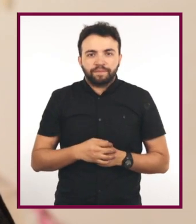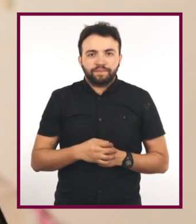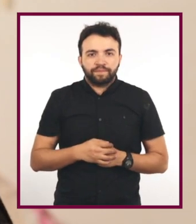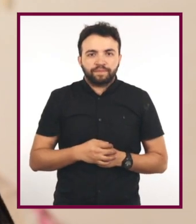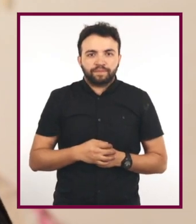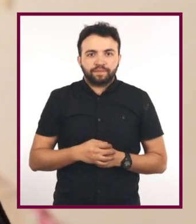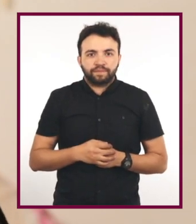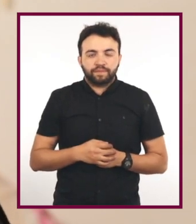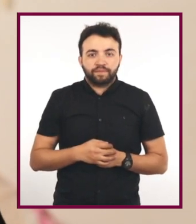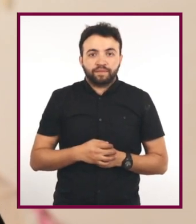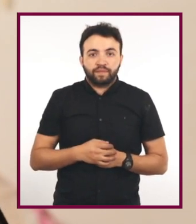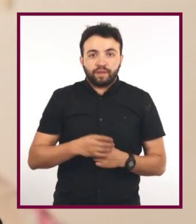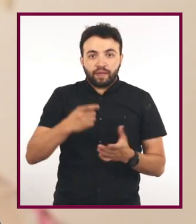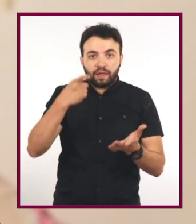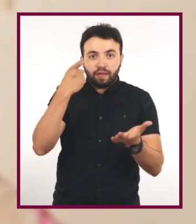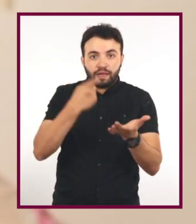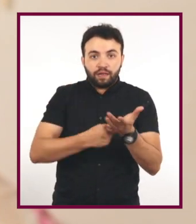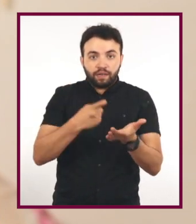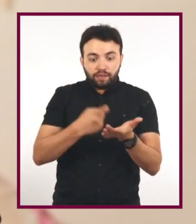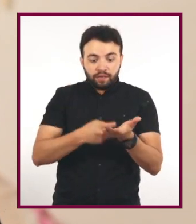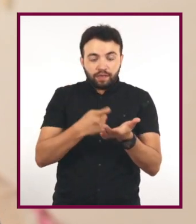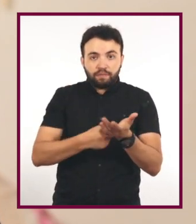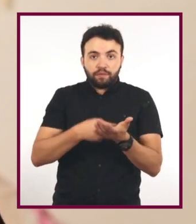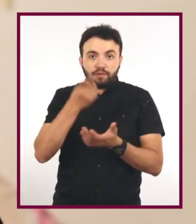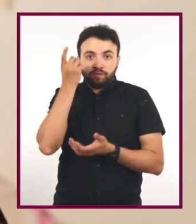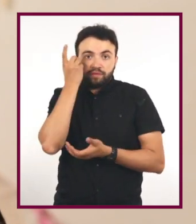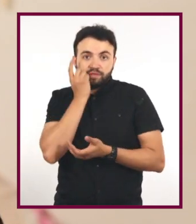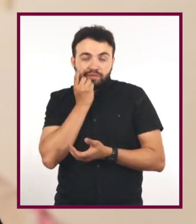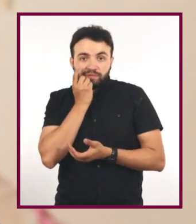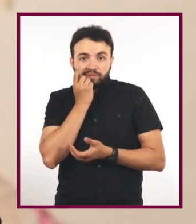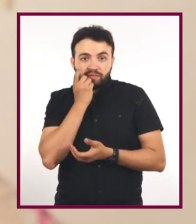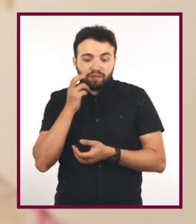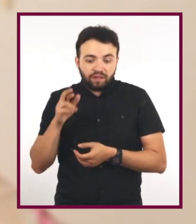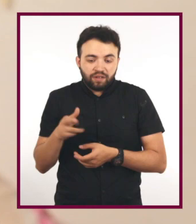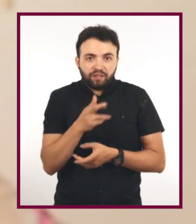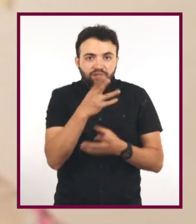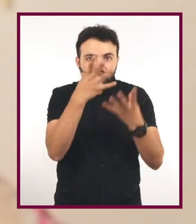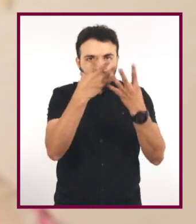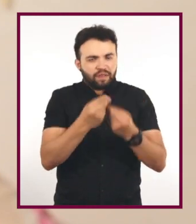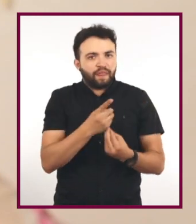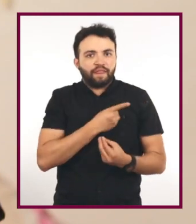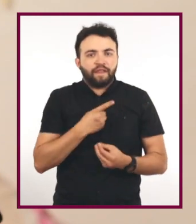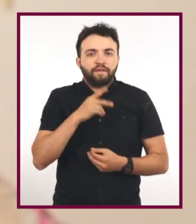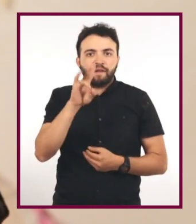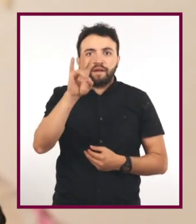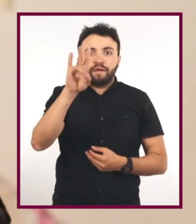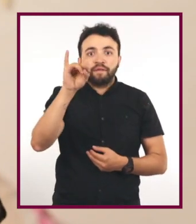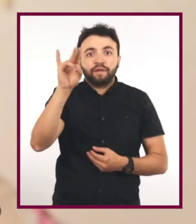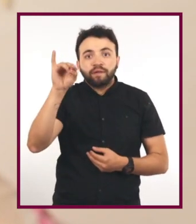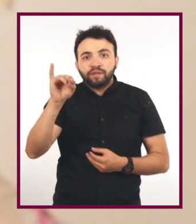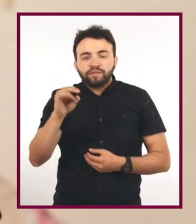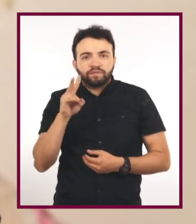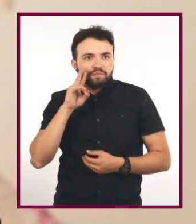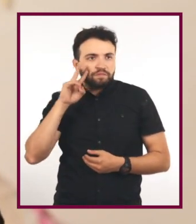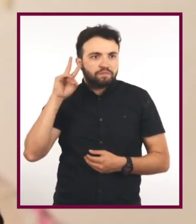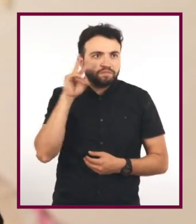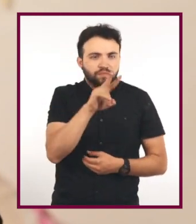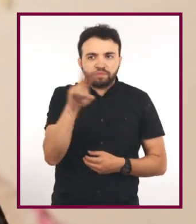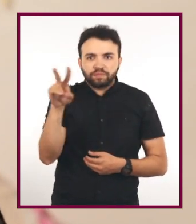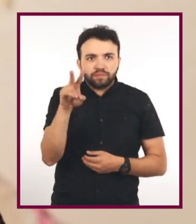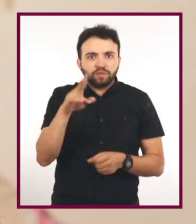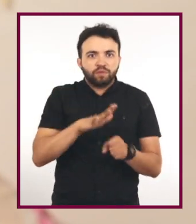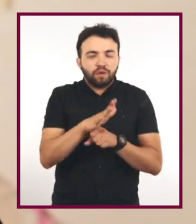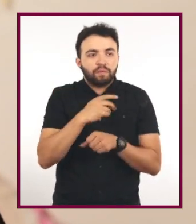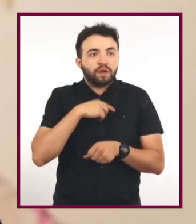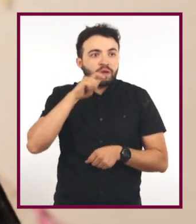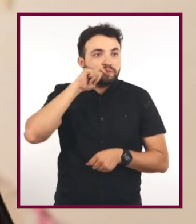Camarón que se duerme, se lo lleva a la corriente. Hay que estar bien buzos. La principal razón por la que un mal amigo o amiga está contigo